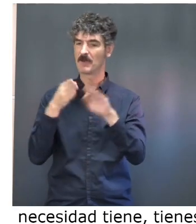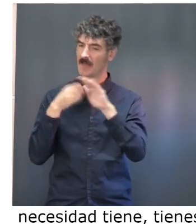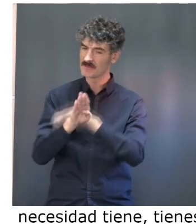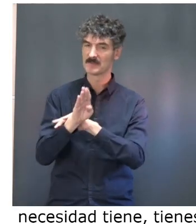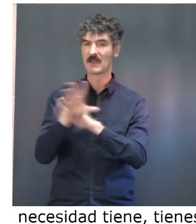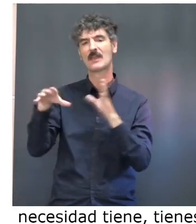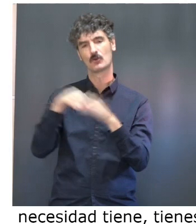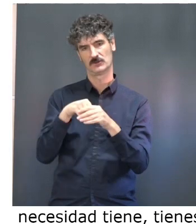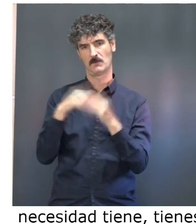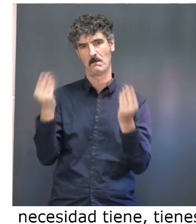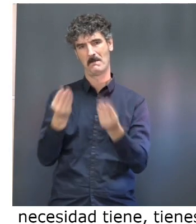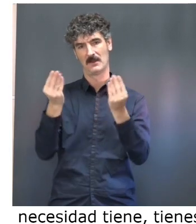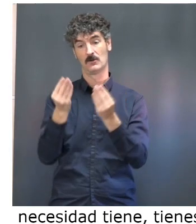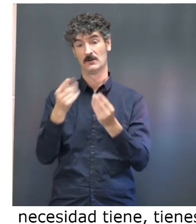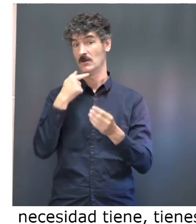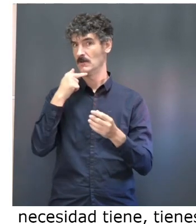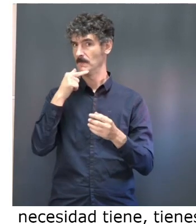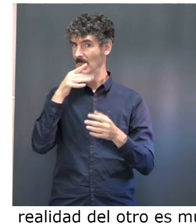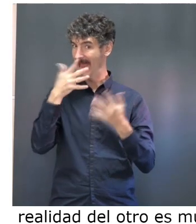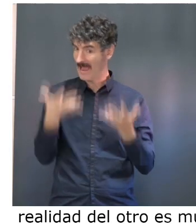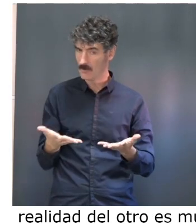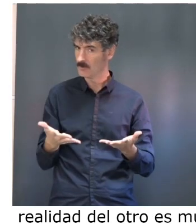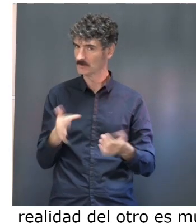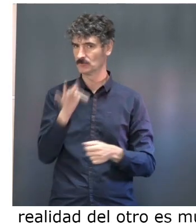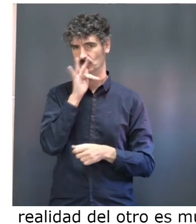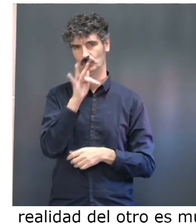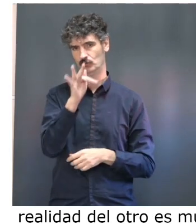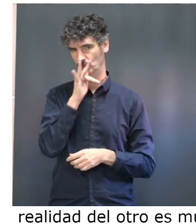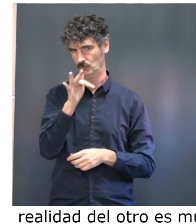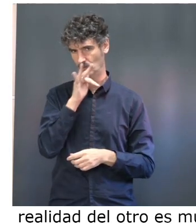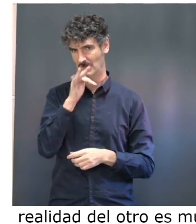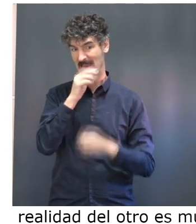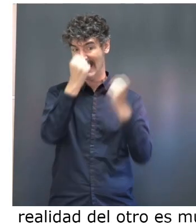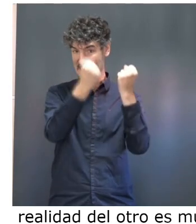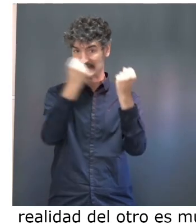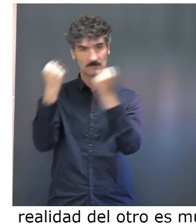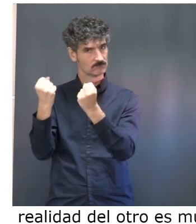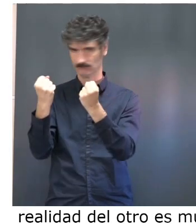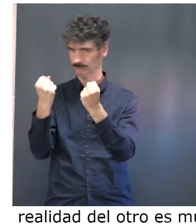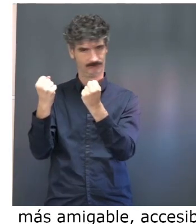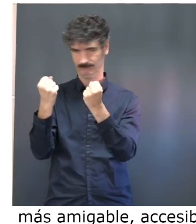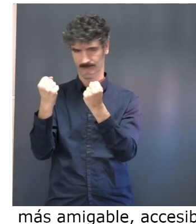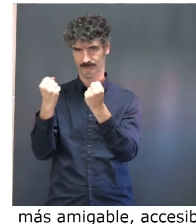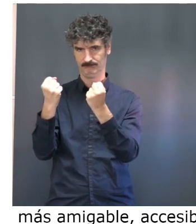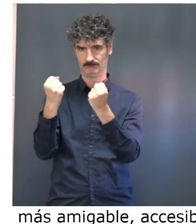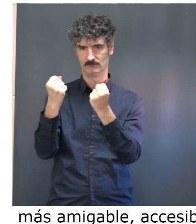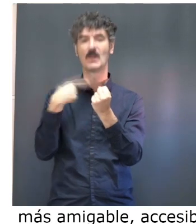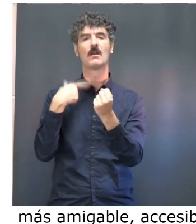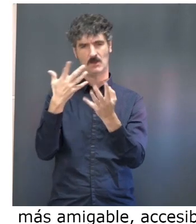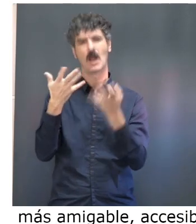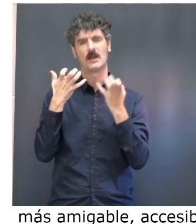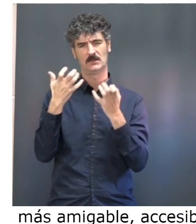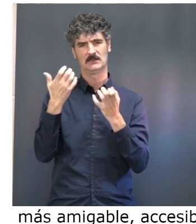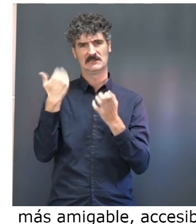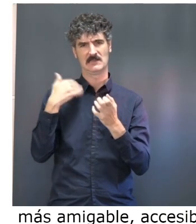e inclusivo. A día de hoy yo creo que todavía no está institucionalizado a grandes rasgos. Sí que hemos ganado mucho, porque es